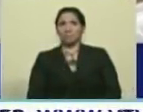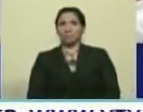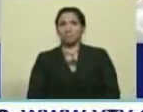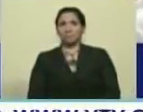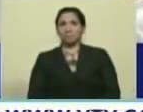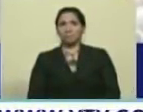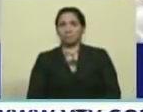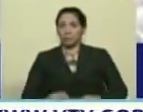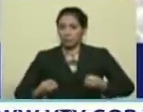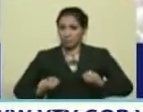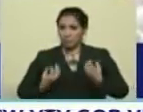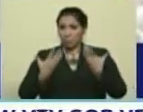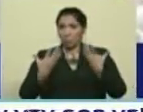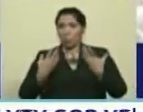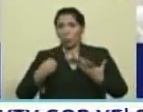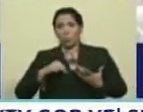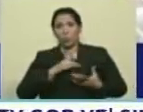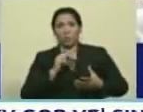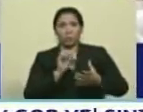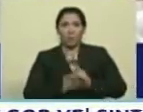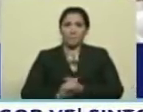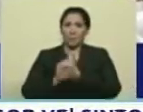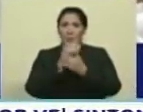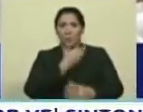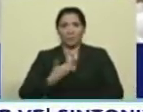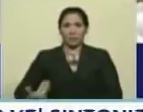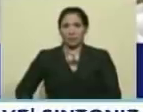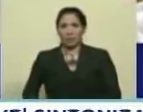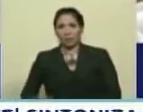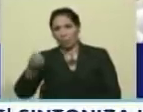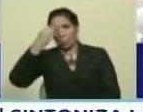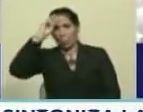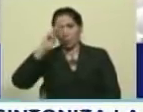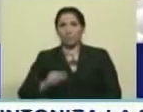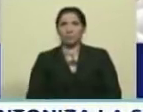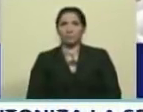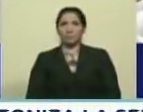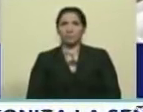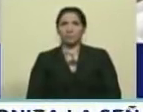lo expresó nuestro querido compañero presidente Díaz-Canel